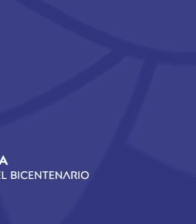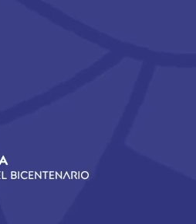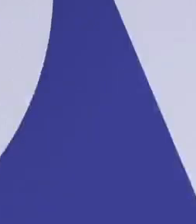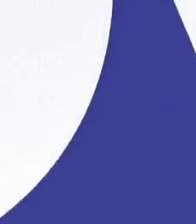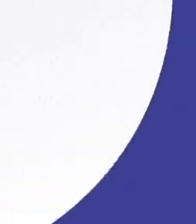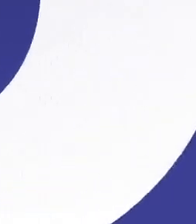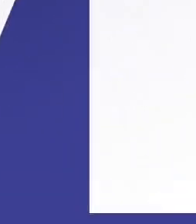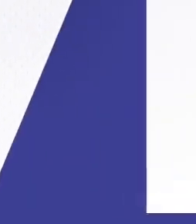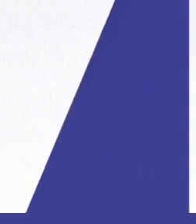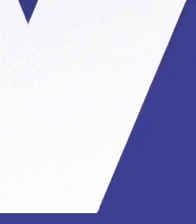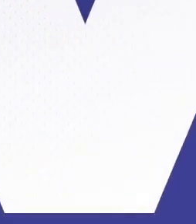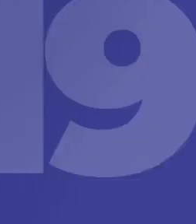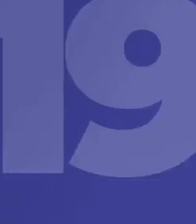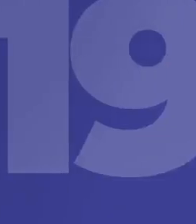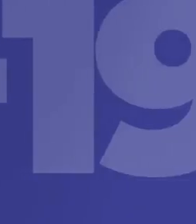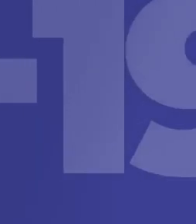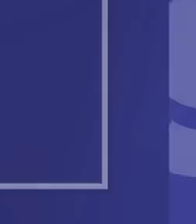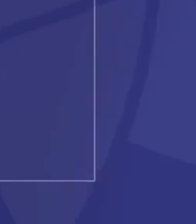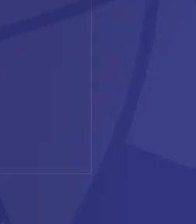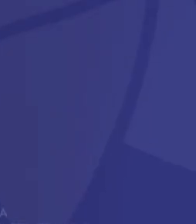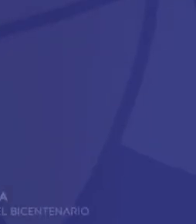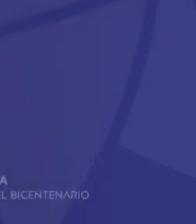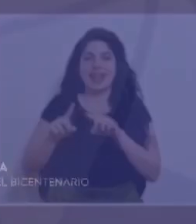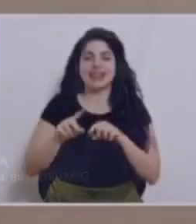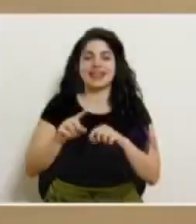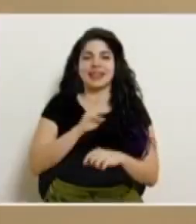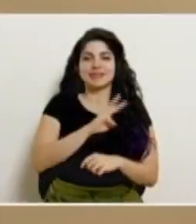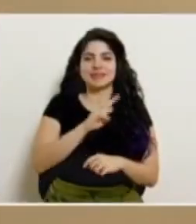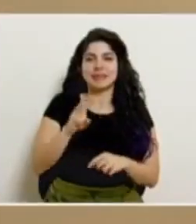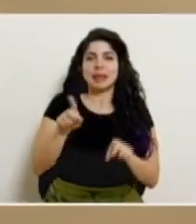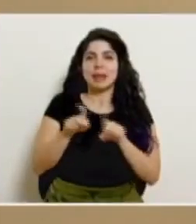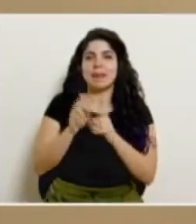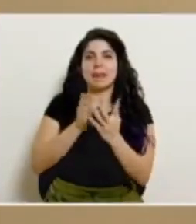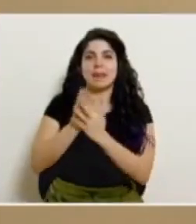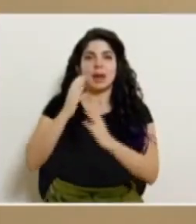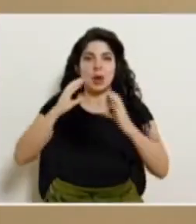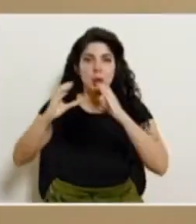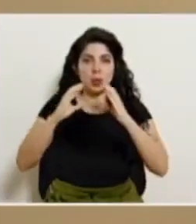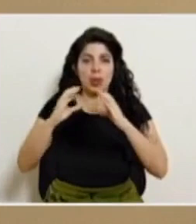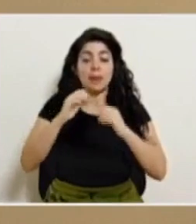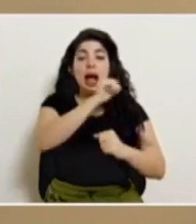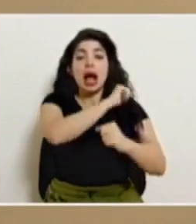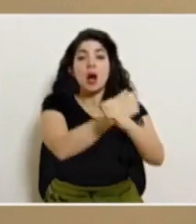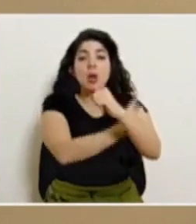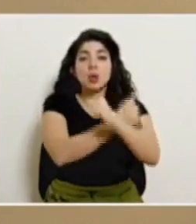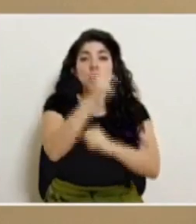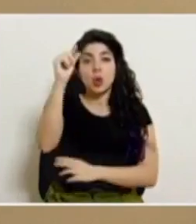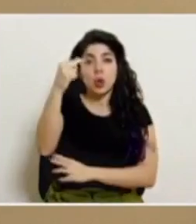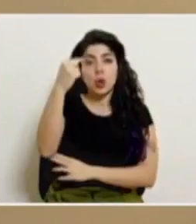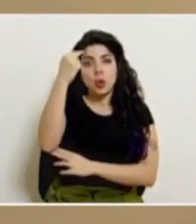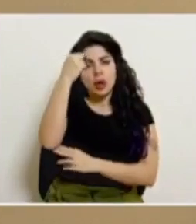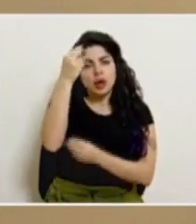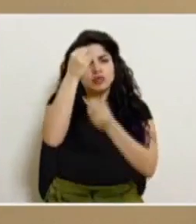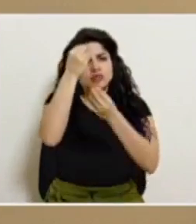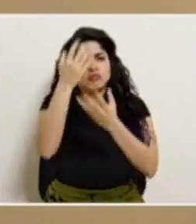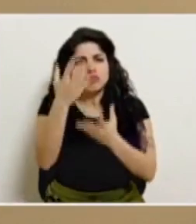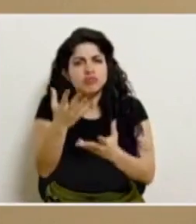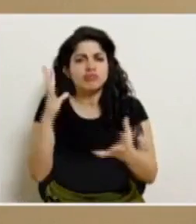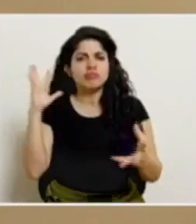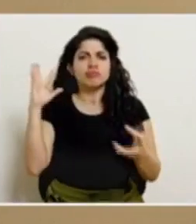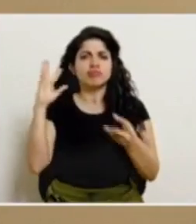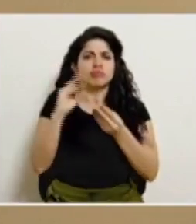Esta conferencia de prensa a través de las distintas plataformas de los medios de comunicación en donde las autoridades de gobierno nos darán el balance